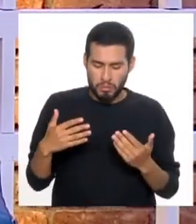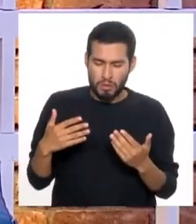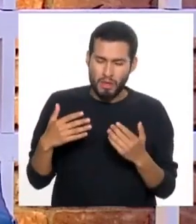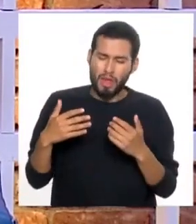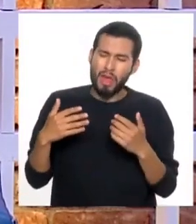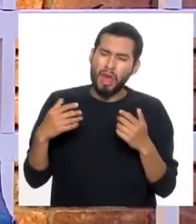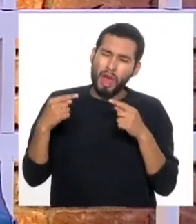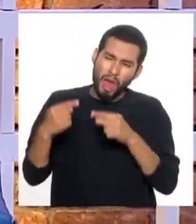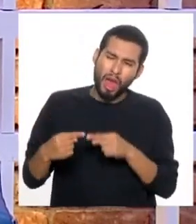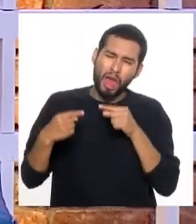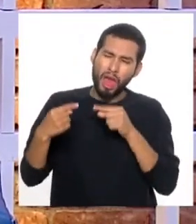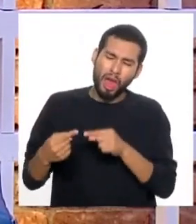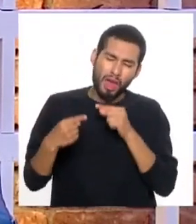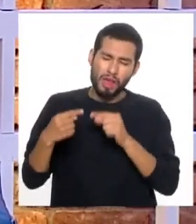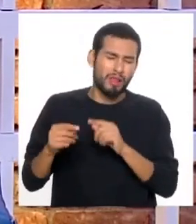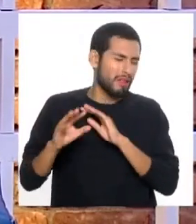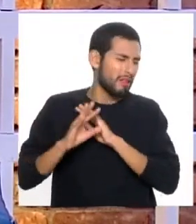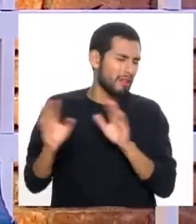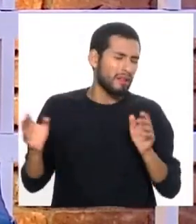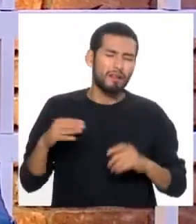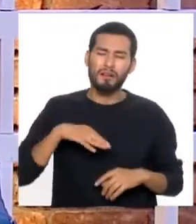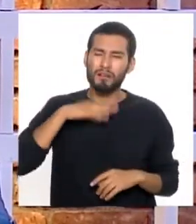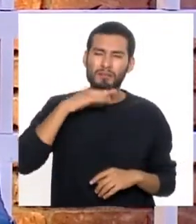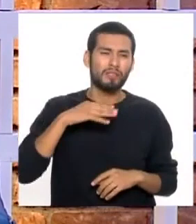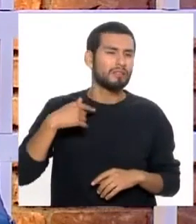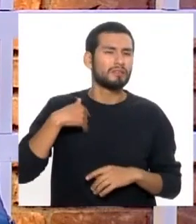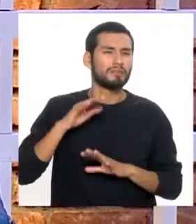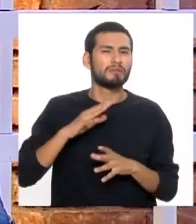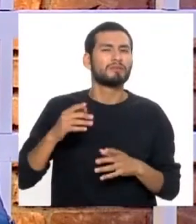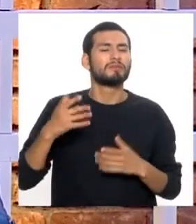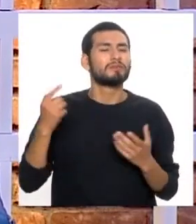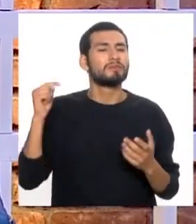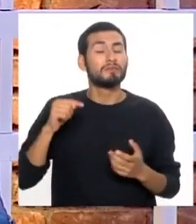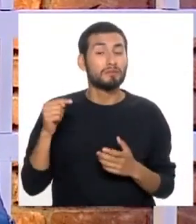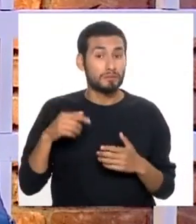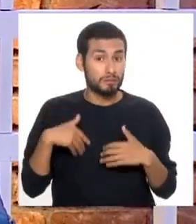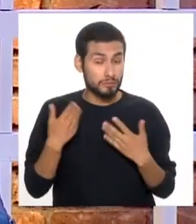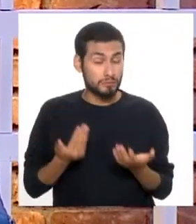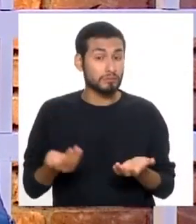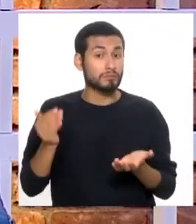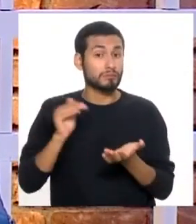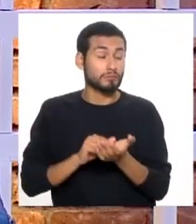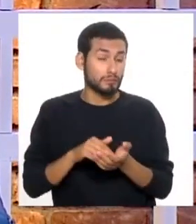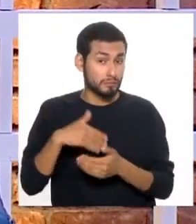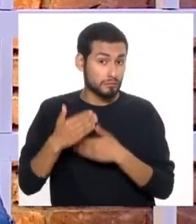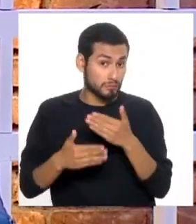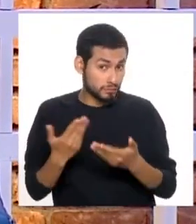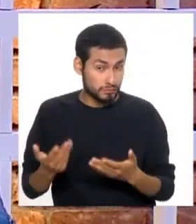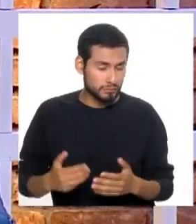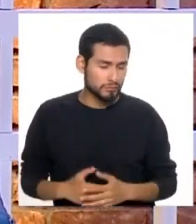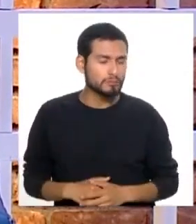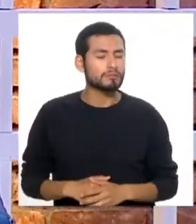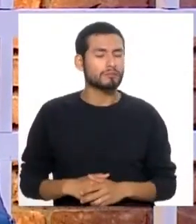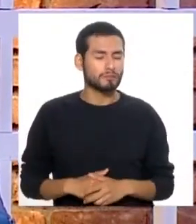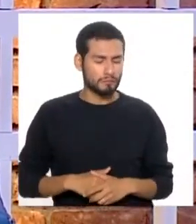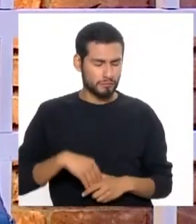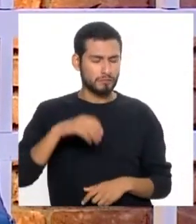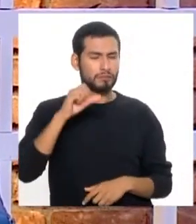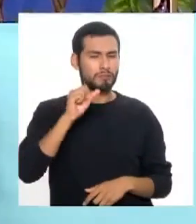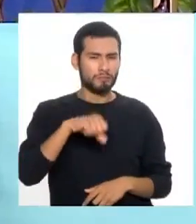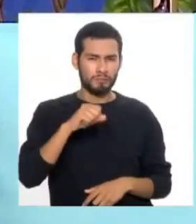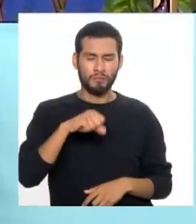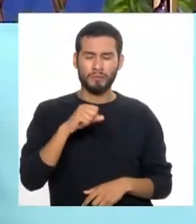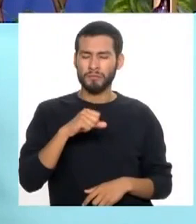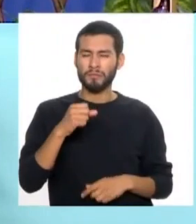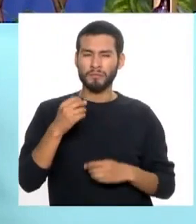de pelear, porque ya dan el tema por vencido. ¿Esto en algún momento se puede retomar? Claro, sí. En este caso, el